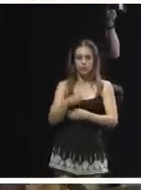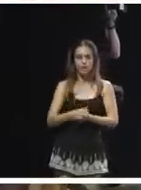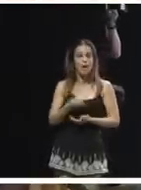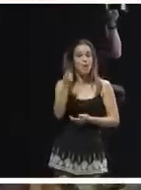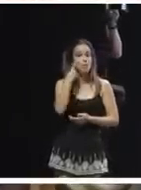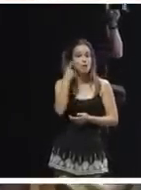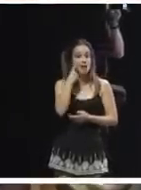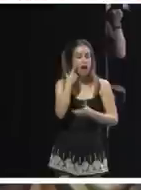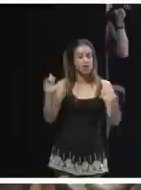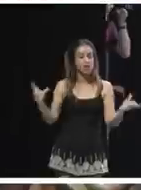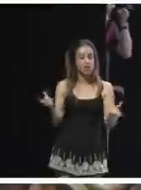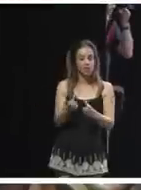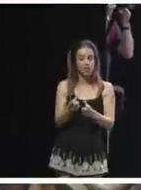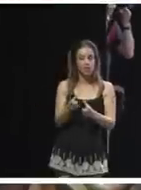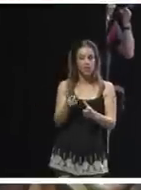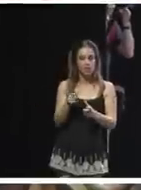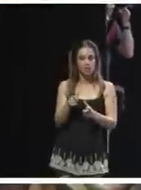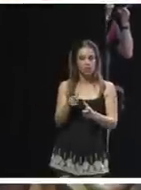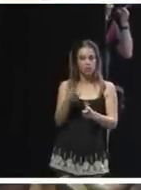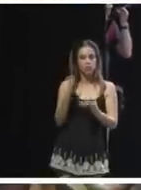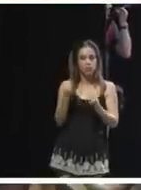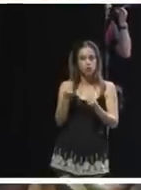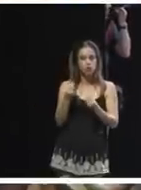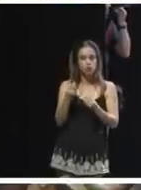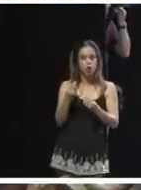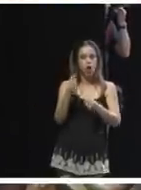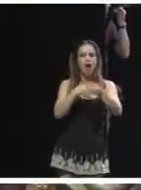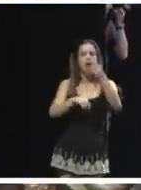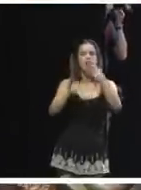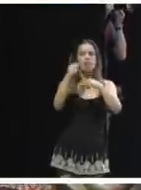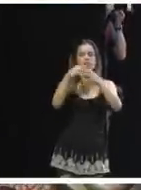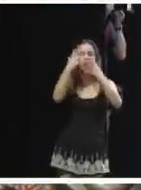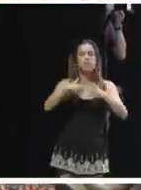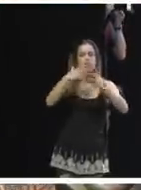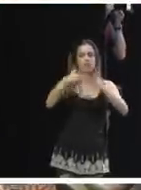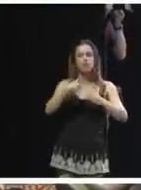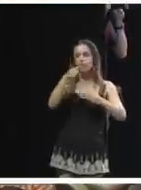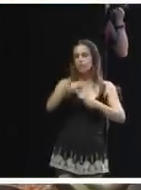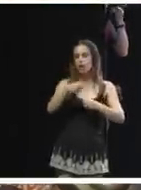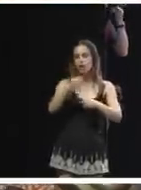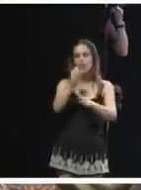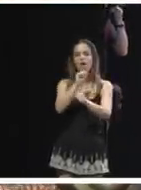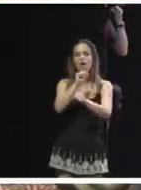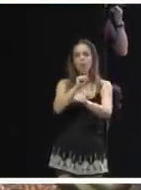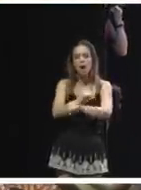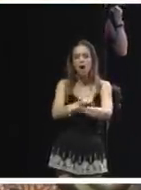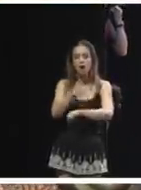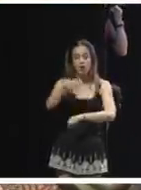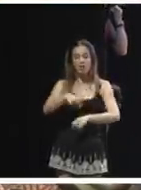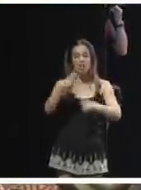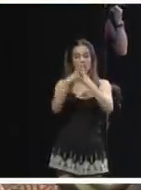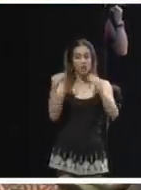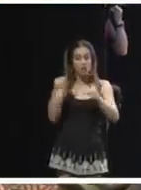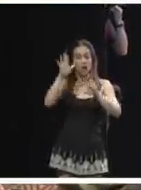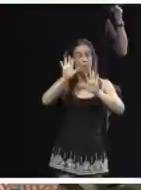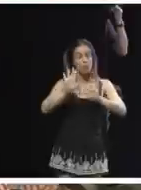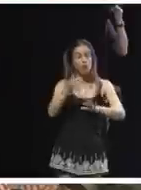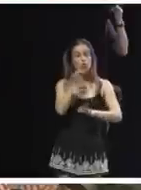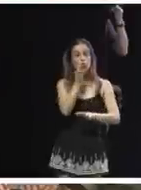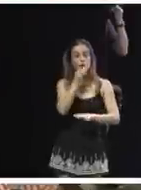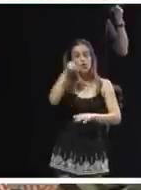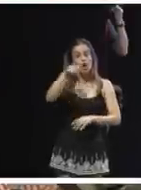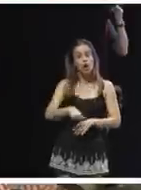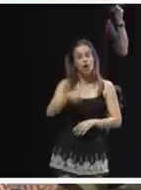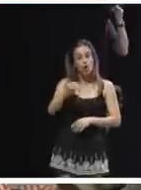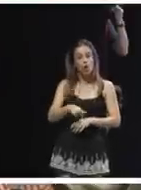hemos reducido muchísimo las cifras de paro en Andalucía, pero todavía hoy